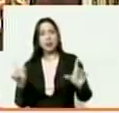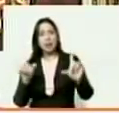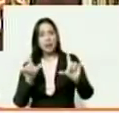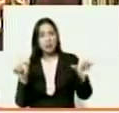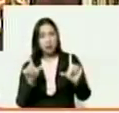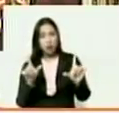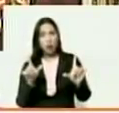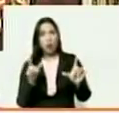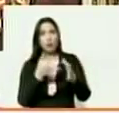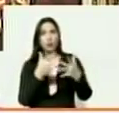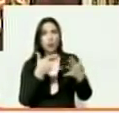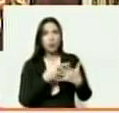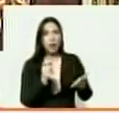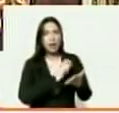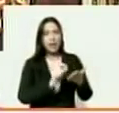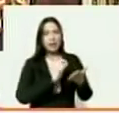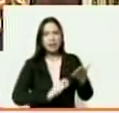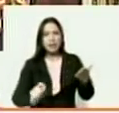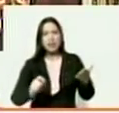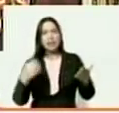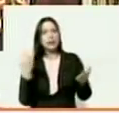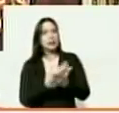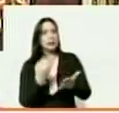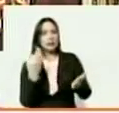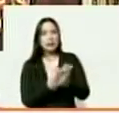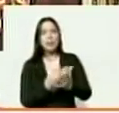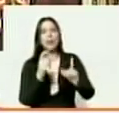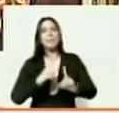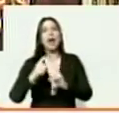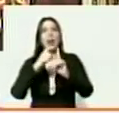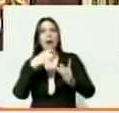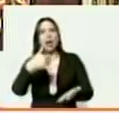prensa escrita, siempre ponen la palabra debilidad.